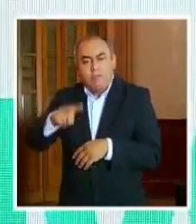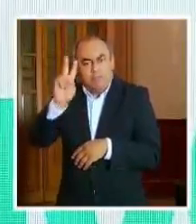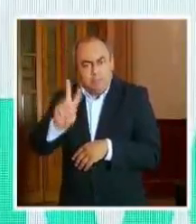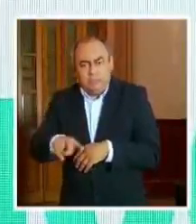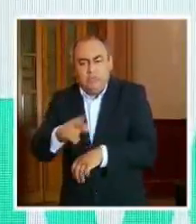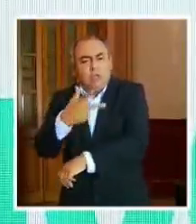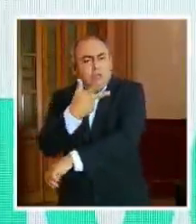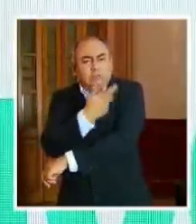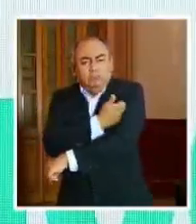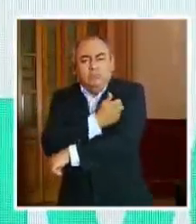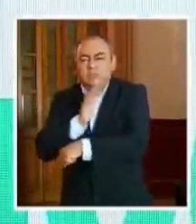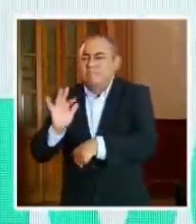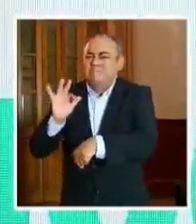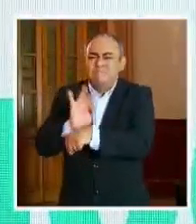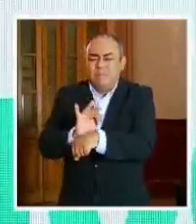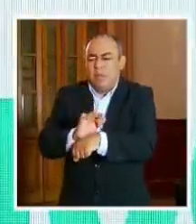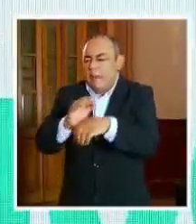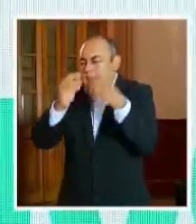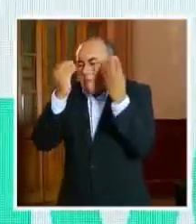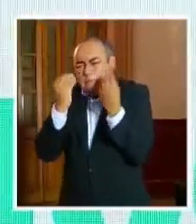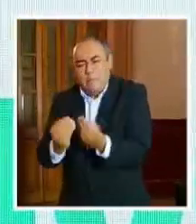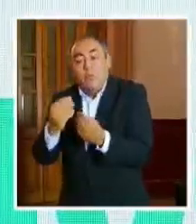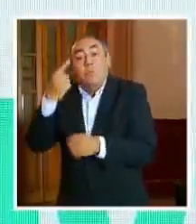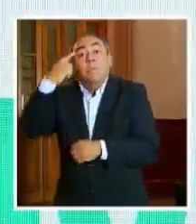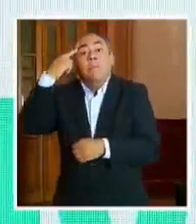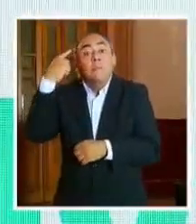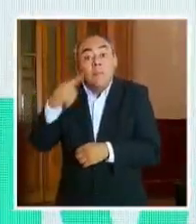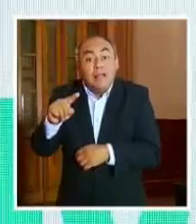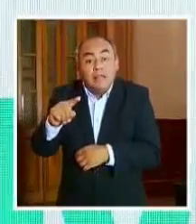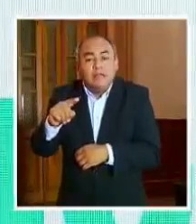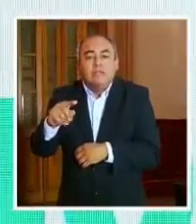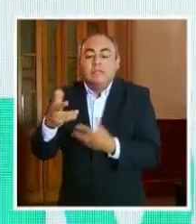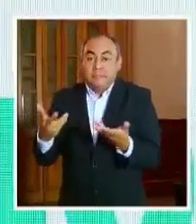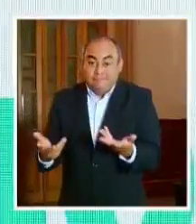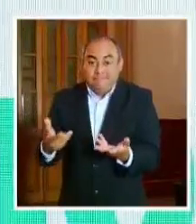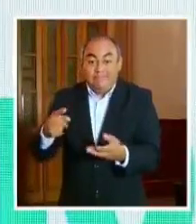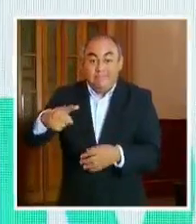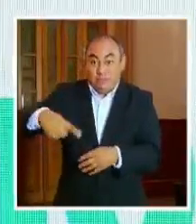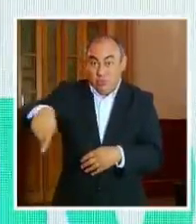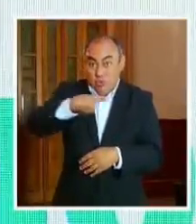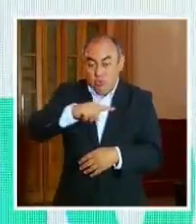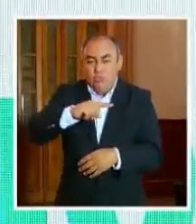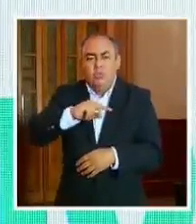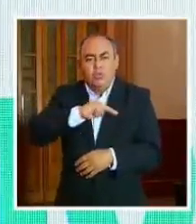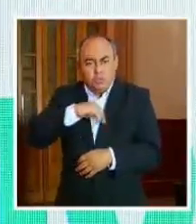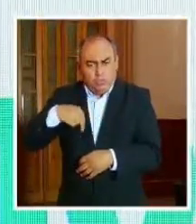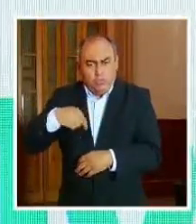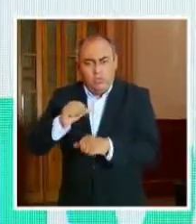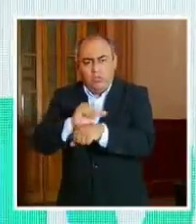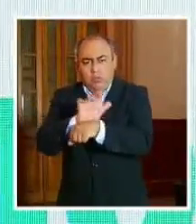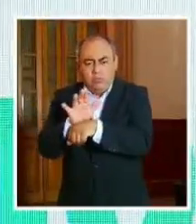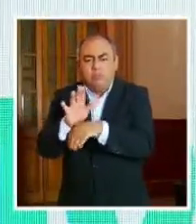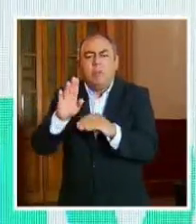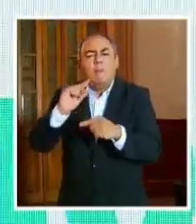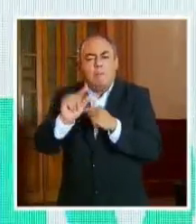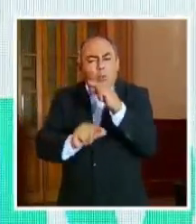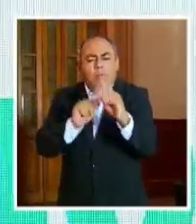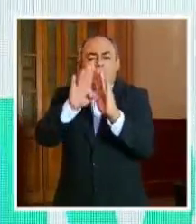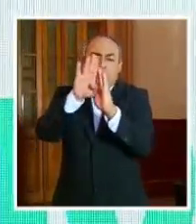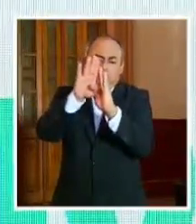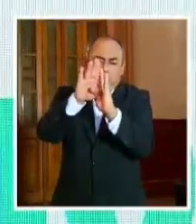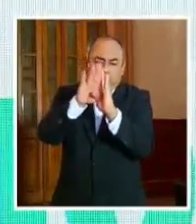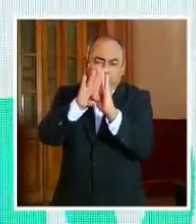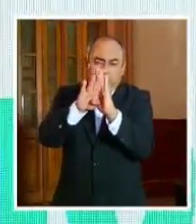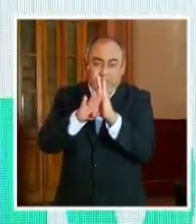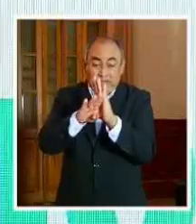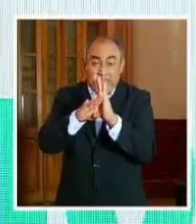importante para evitar que se venga o tener este riesgo de que el virus pueda